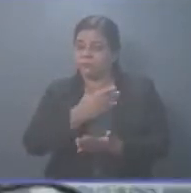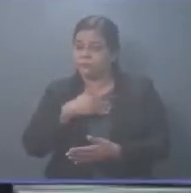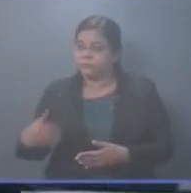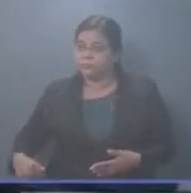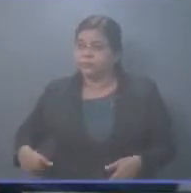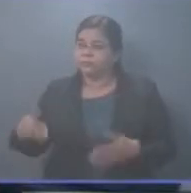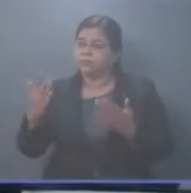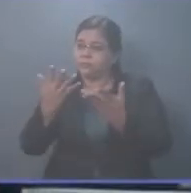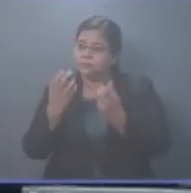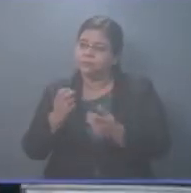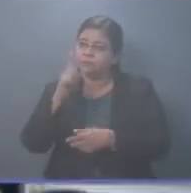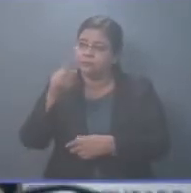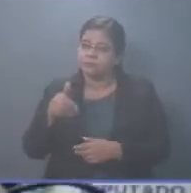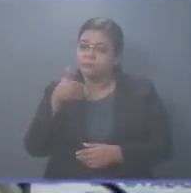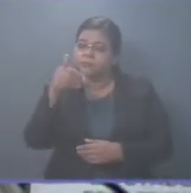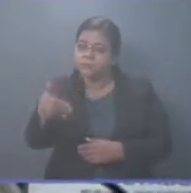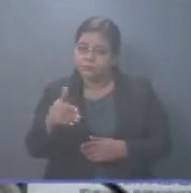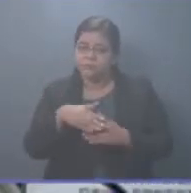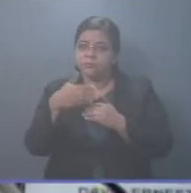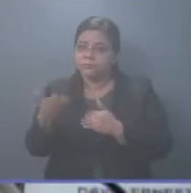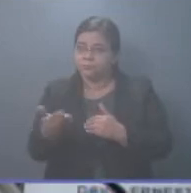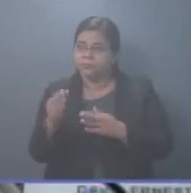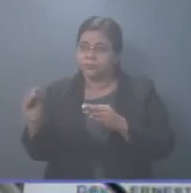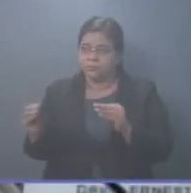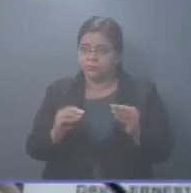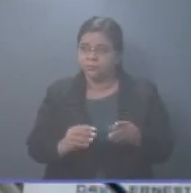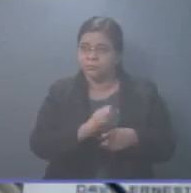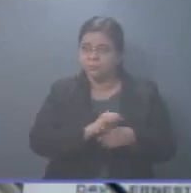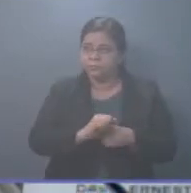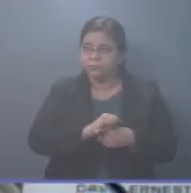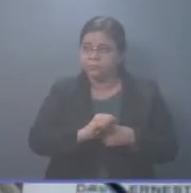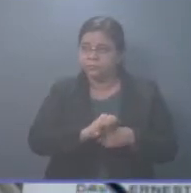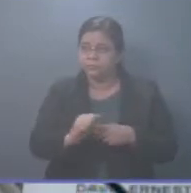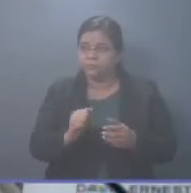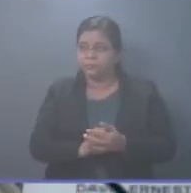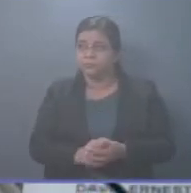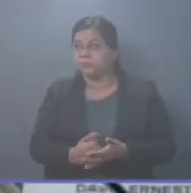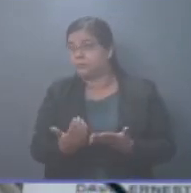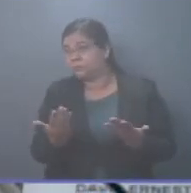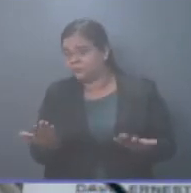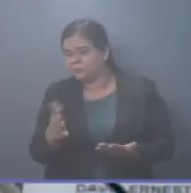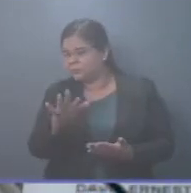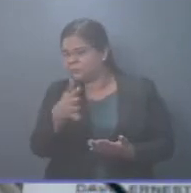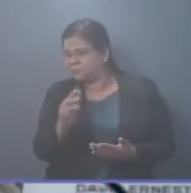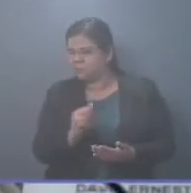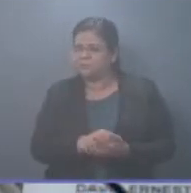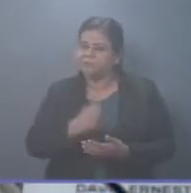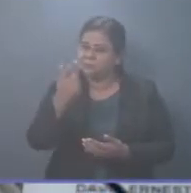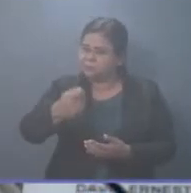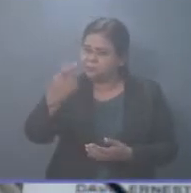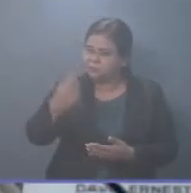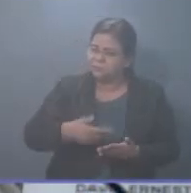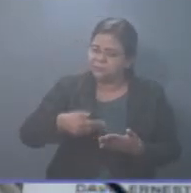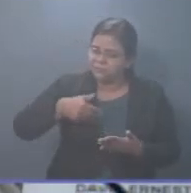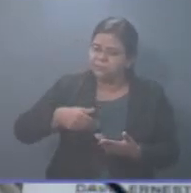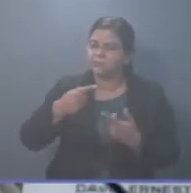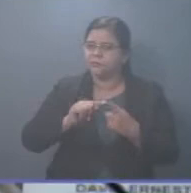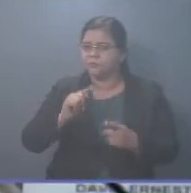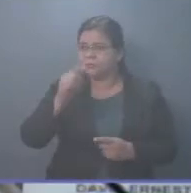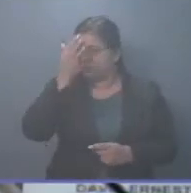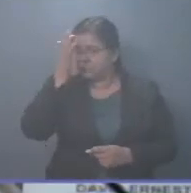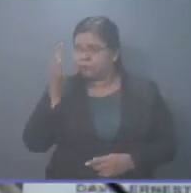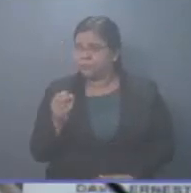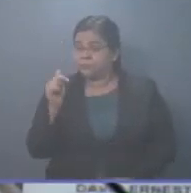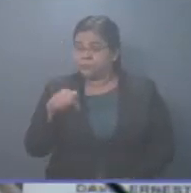es que se le dé un año después de la entrada en vigencia. Serían poquitos meses menos, porque si hacemos cuentas,